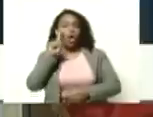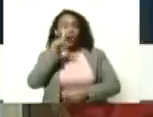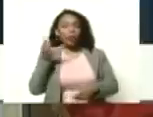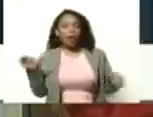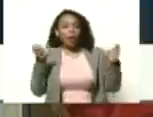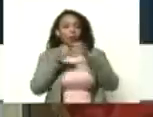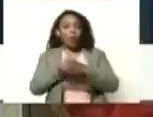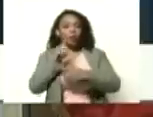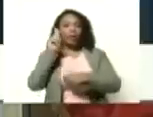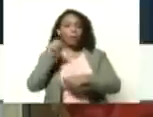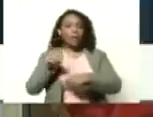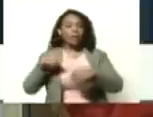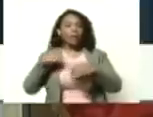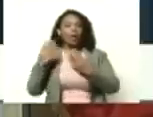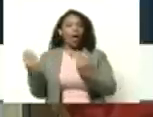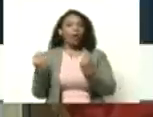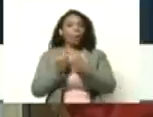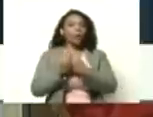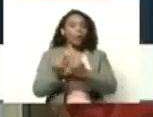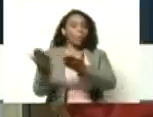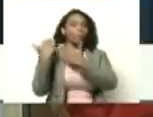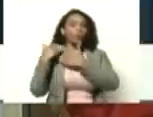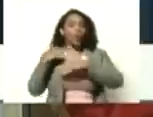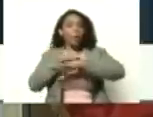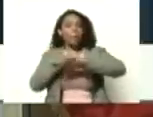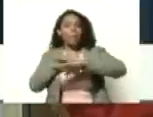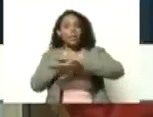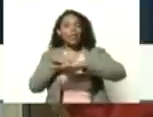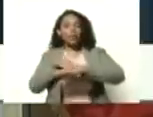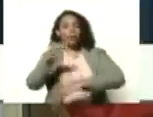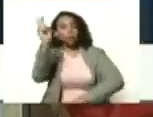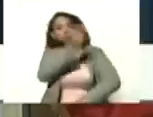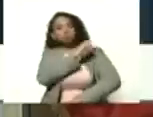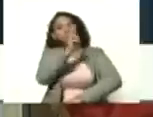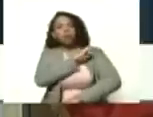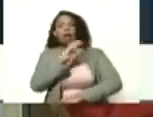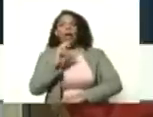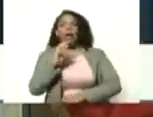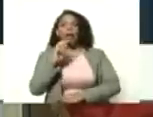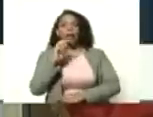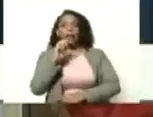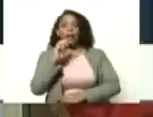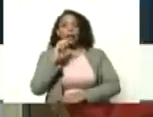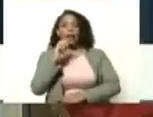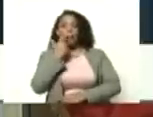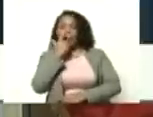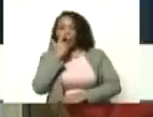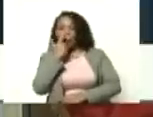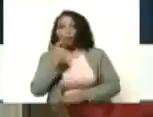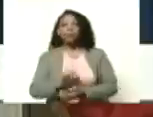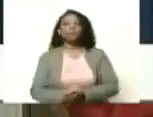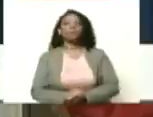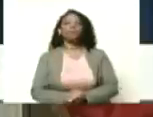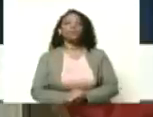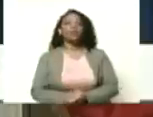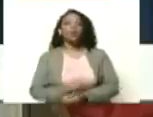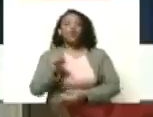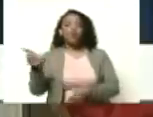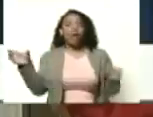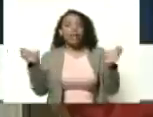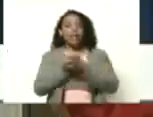el ministro almirante remigio ceballo su equipo de